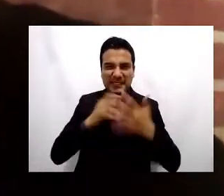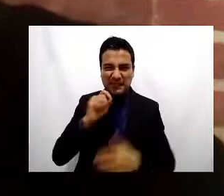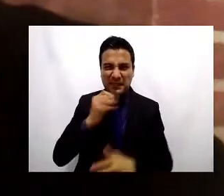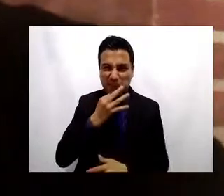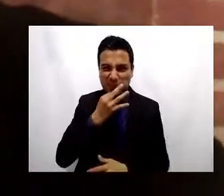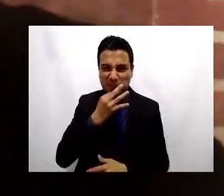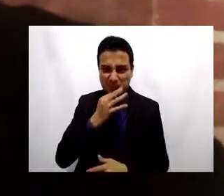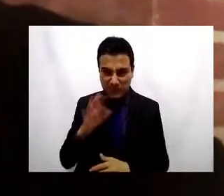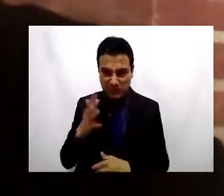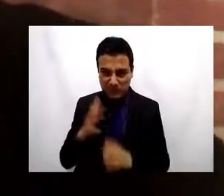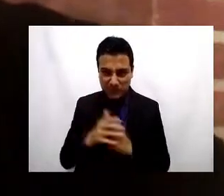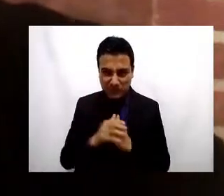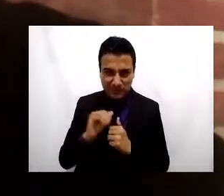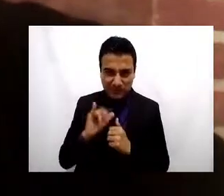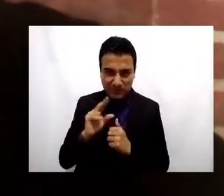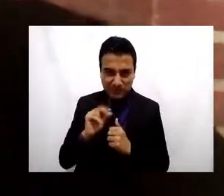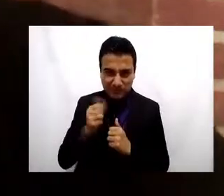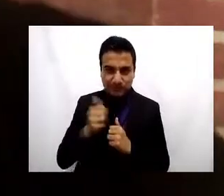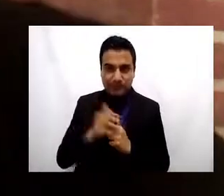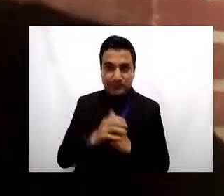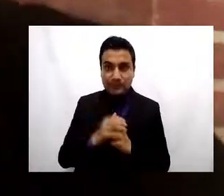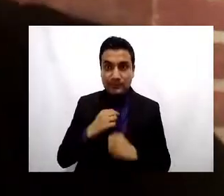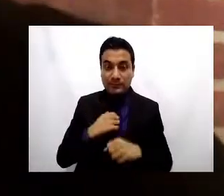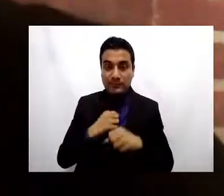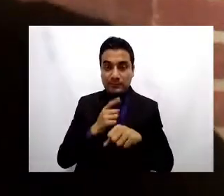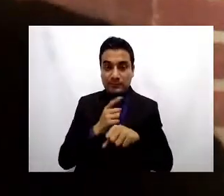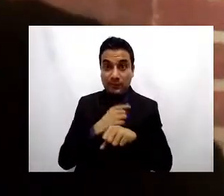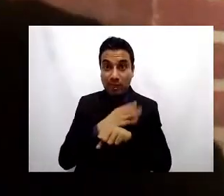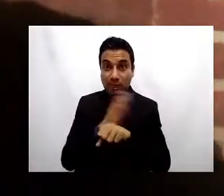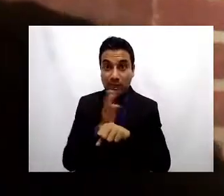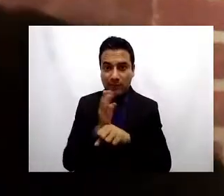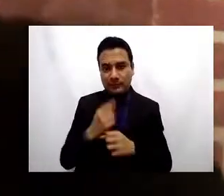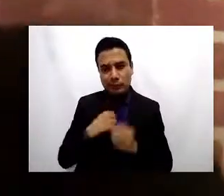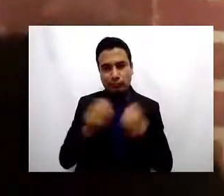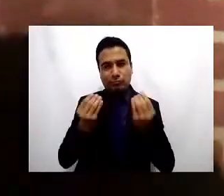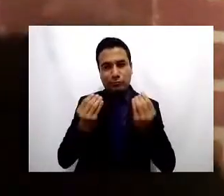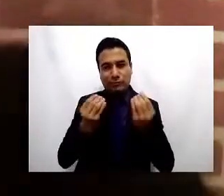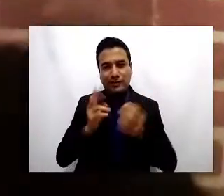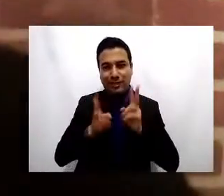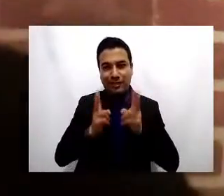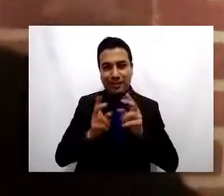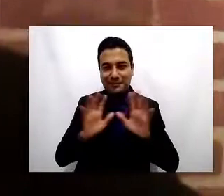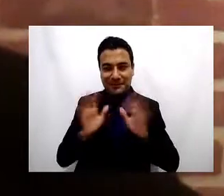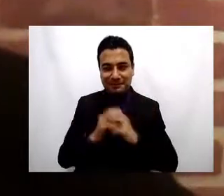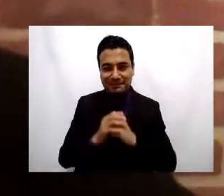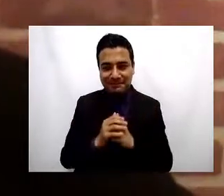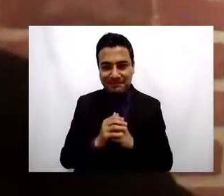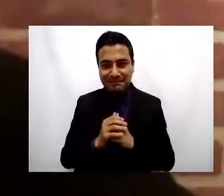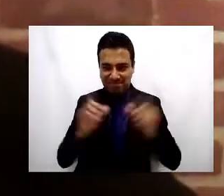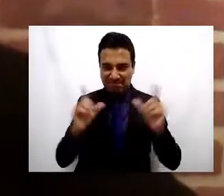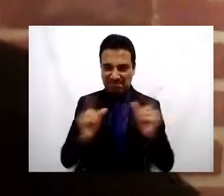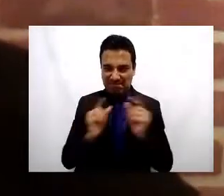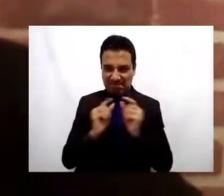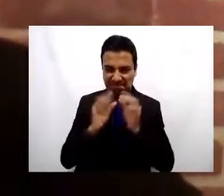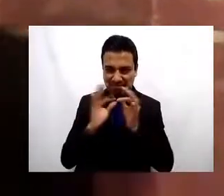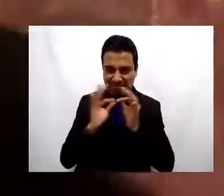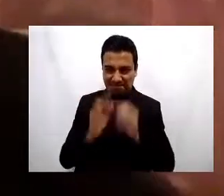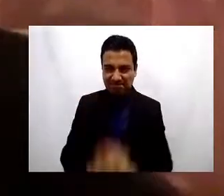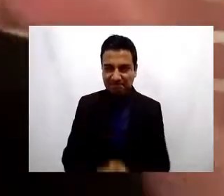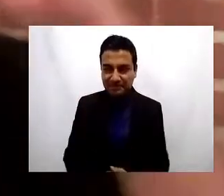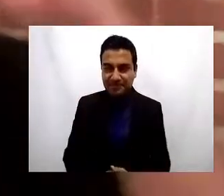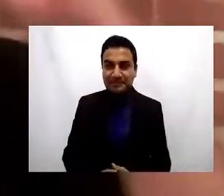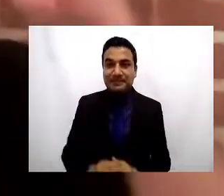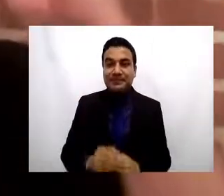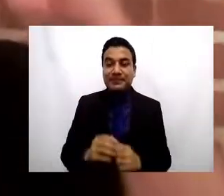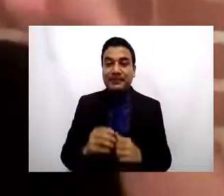tengo. Sí, no me quiero pasar, tengo mucho material, pero voy a poder resumirlo bien. La segunda